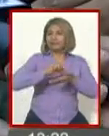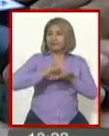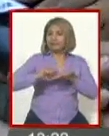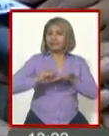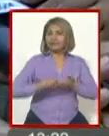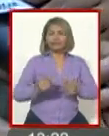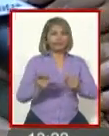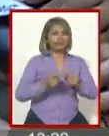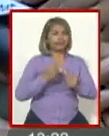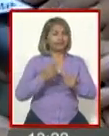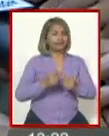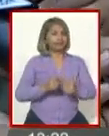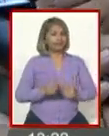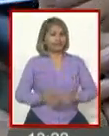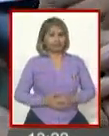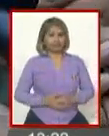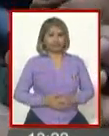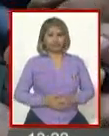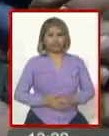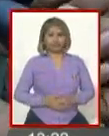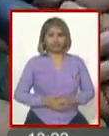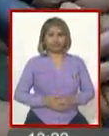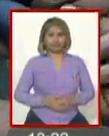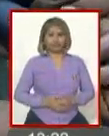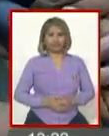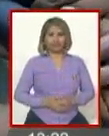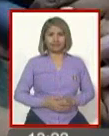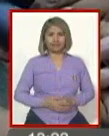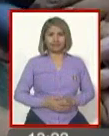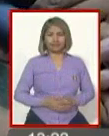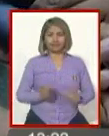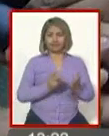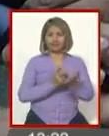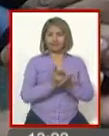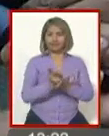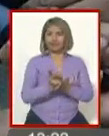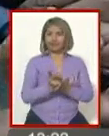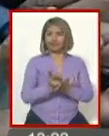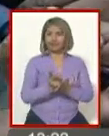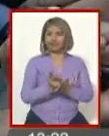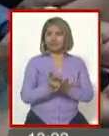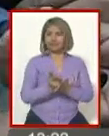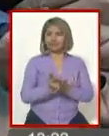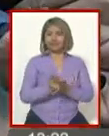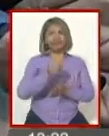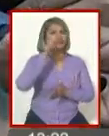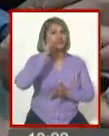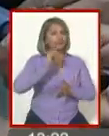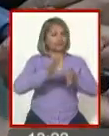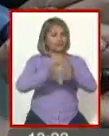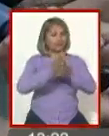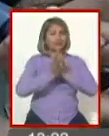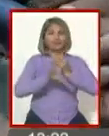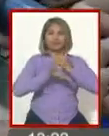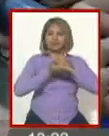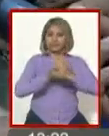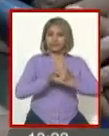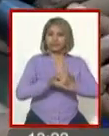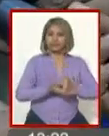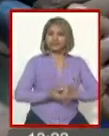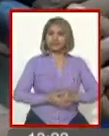¿Primera vez que reacciona de esa manera en hora de descanso? La verdad, la ciudadana pedía auxilio,